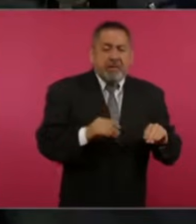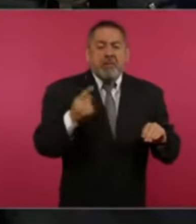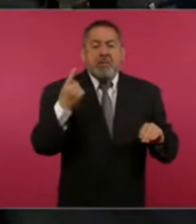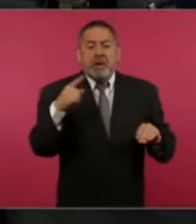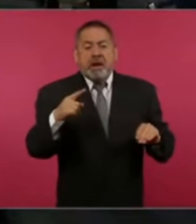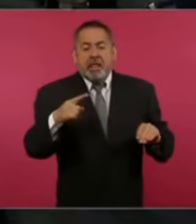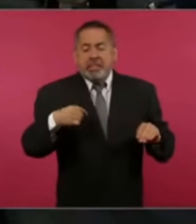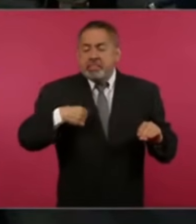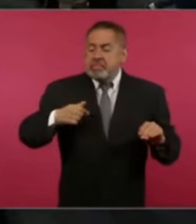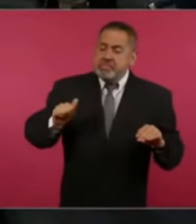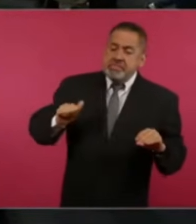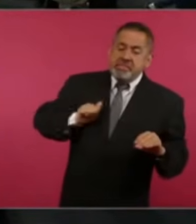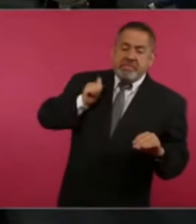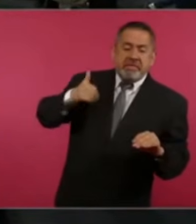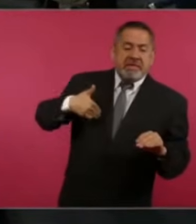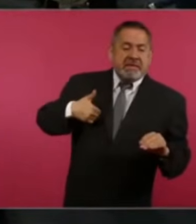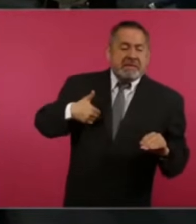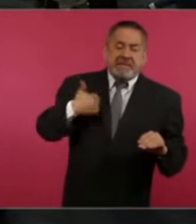para